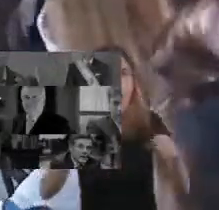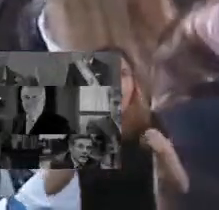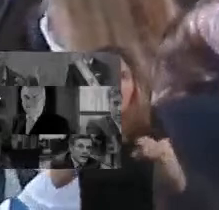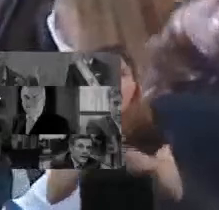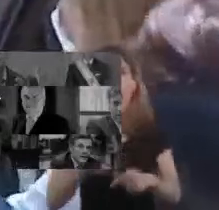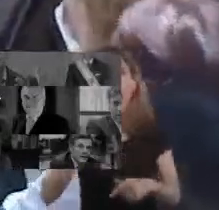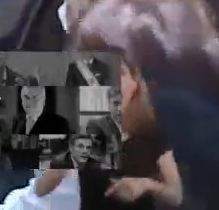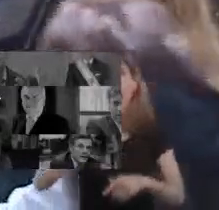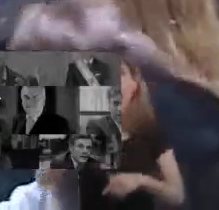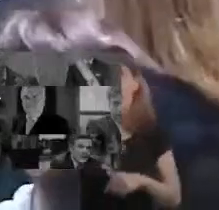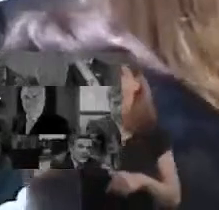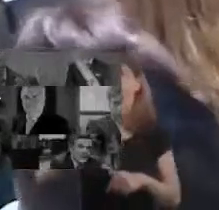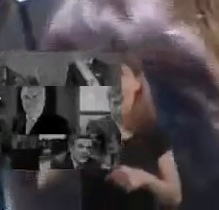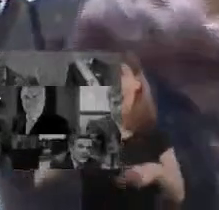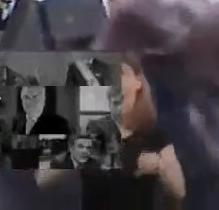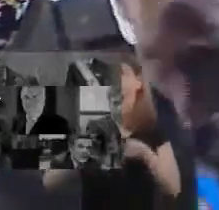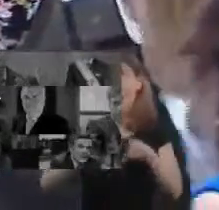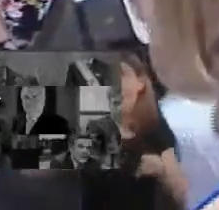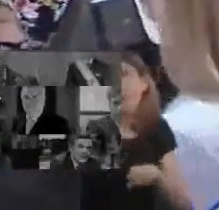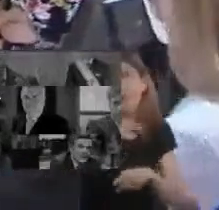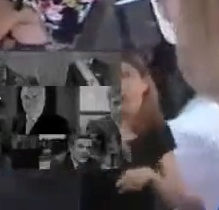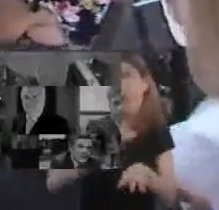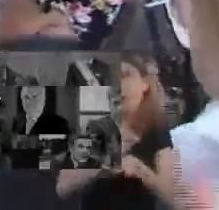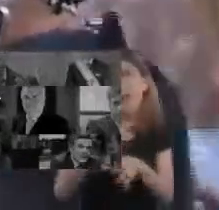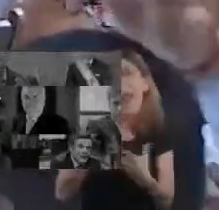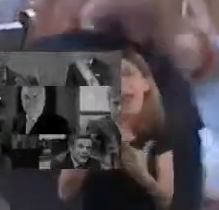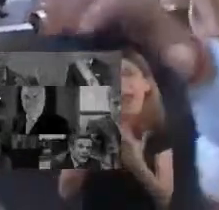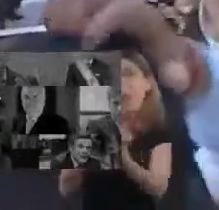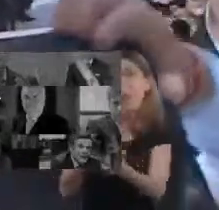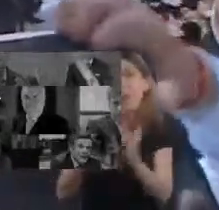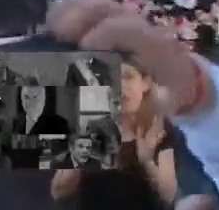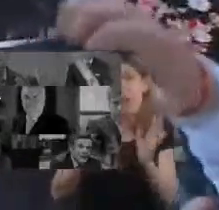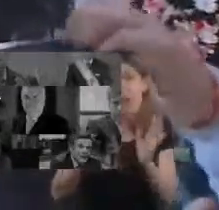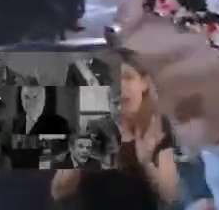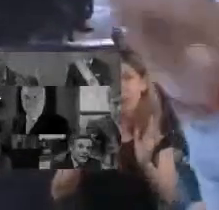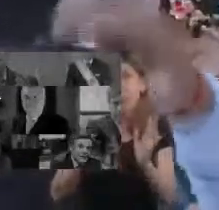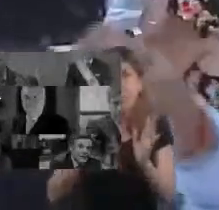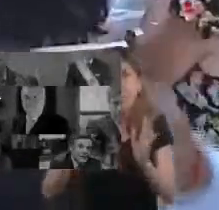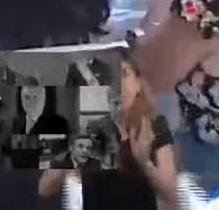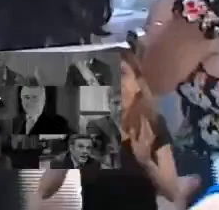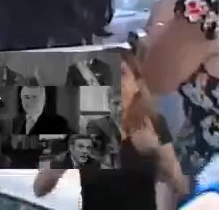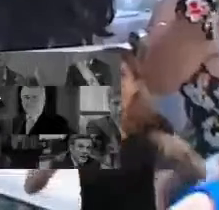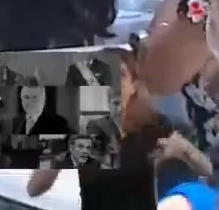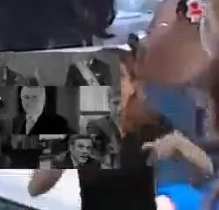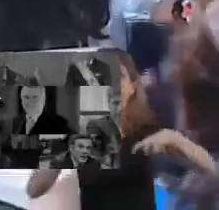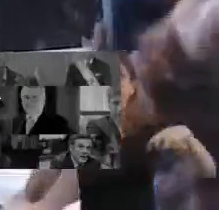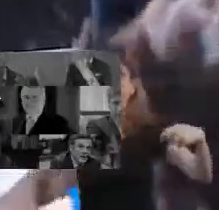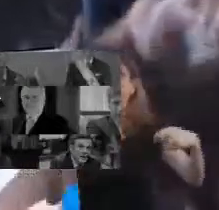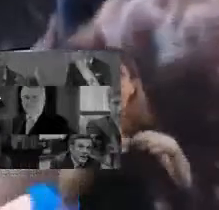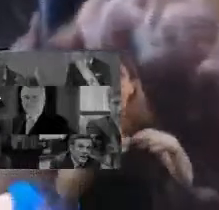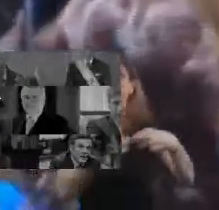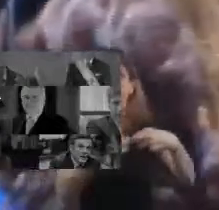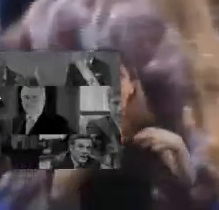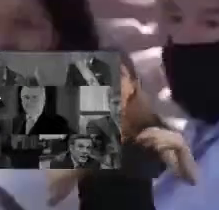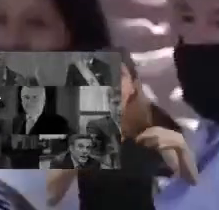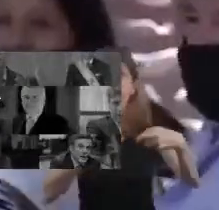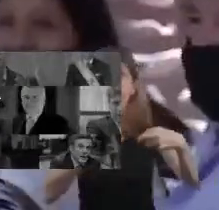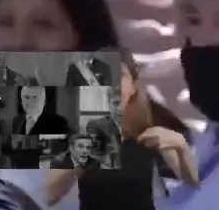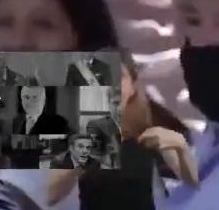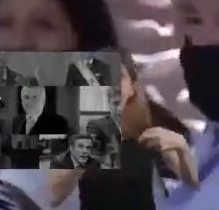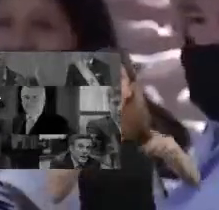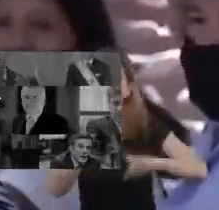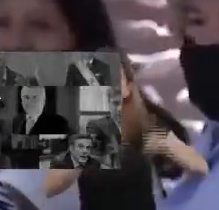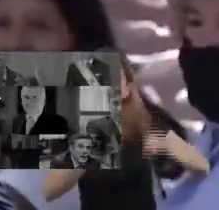Estuve acá, como todos nosotros, acompañados en una mesa donde hay